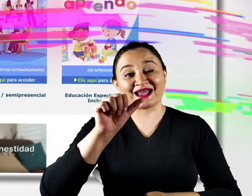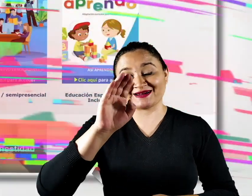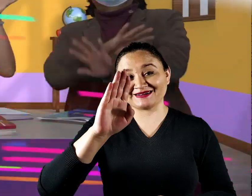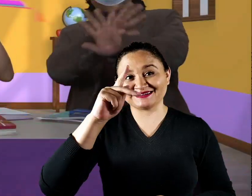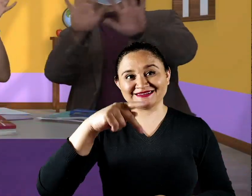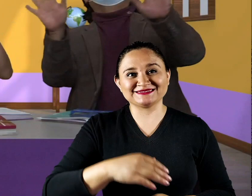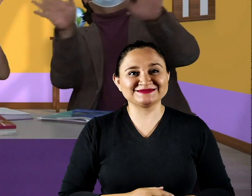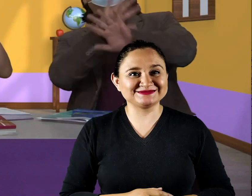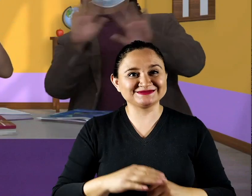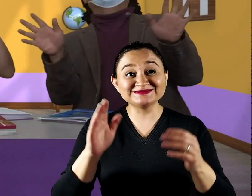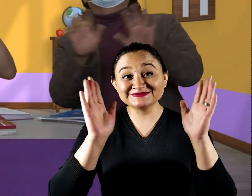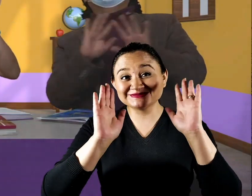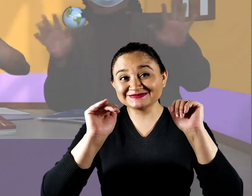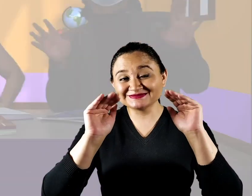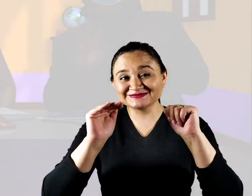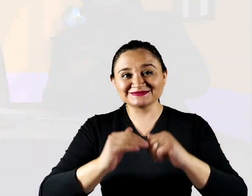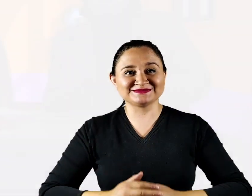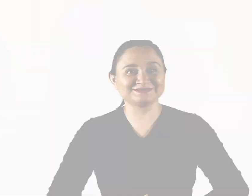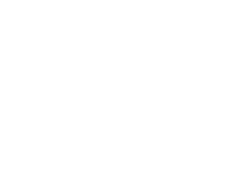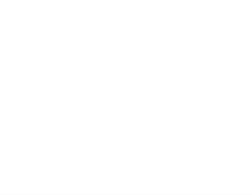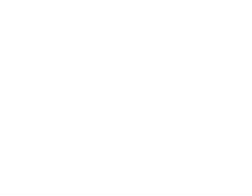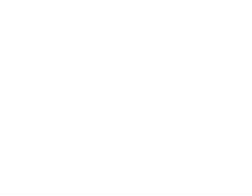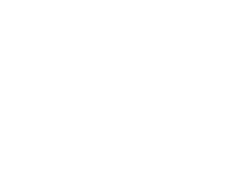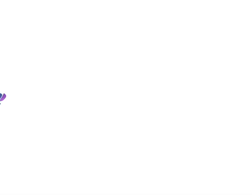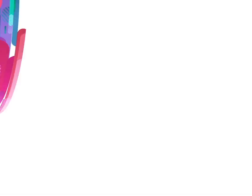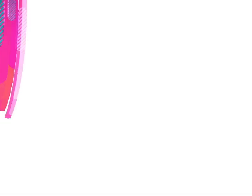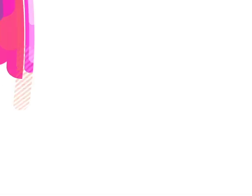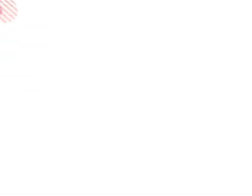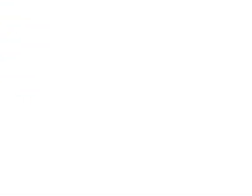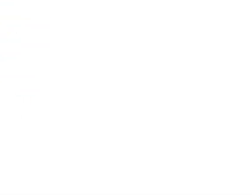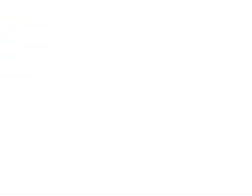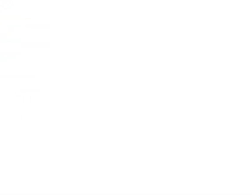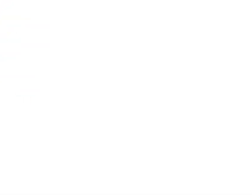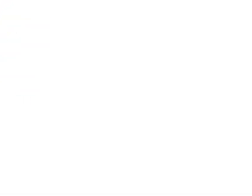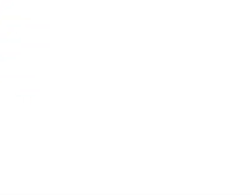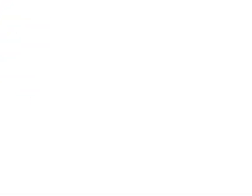ABP. ¡Nos vemos!